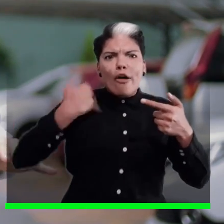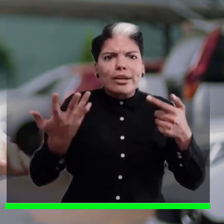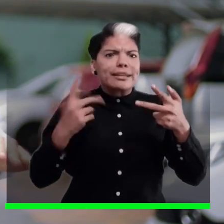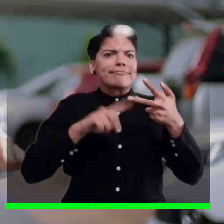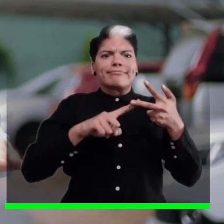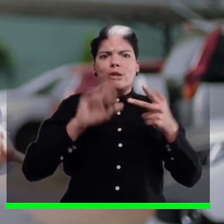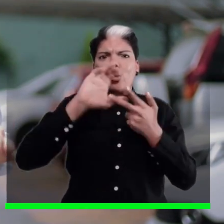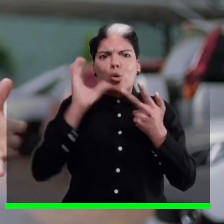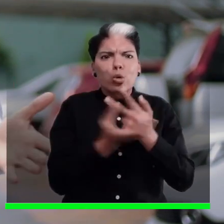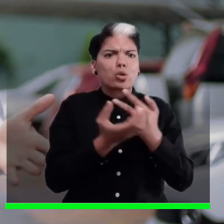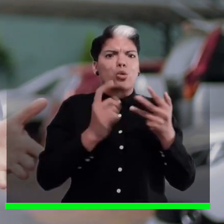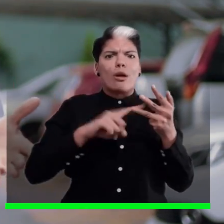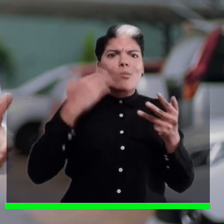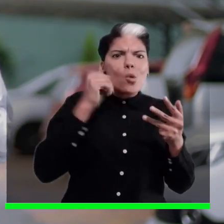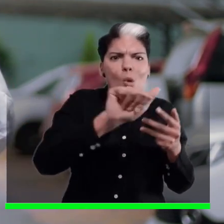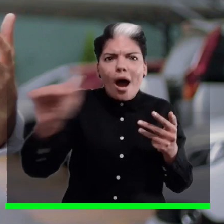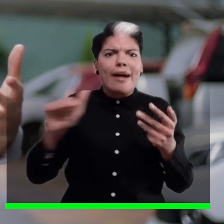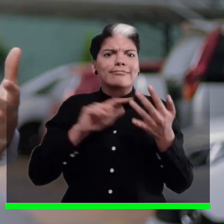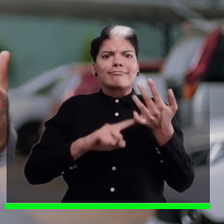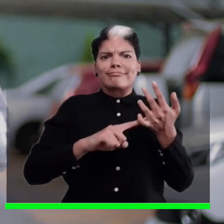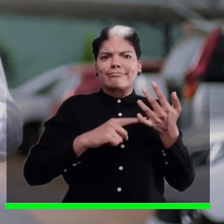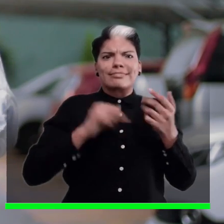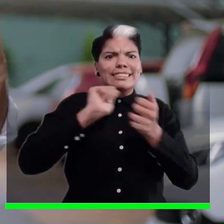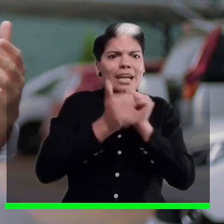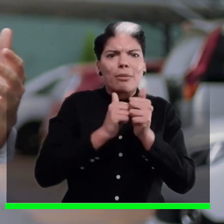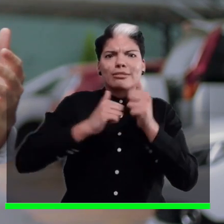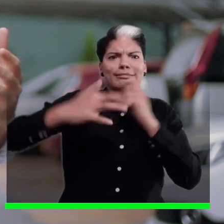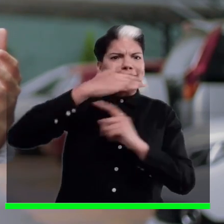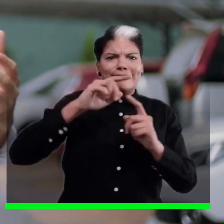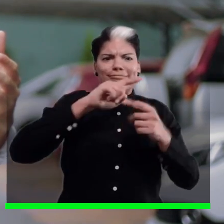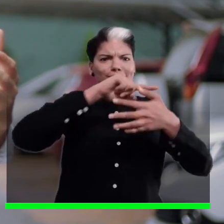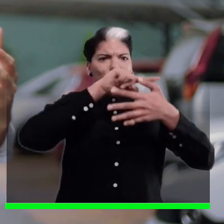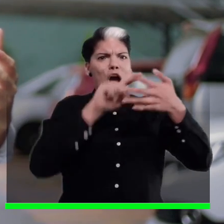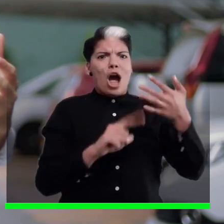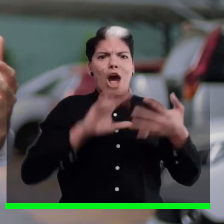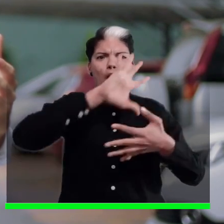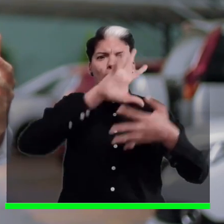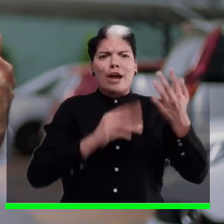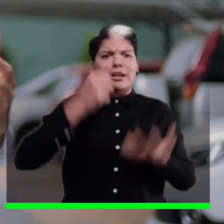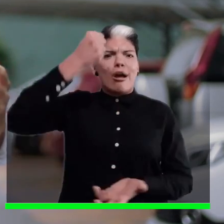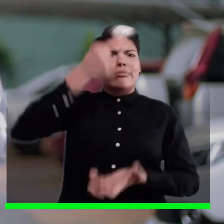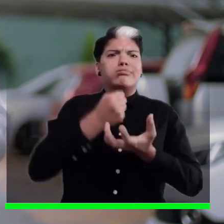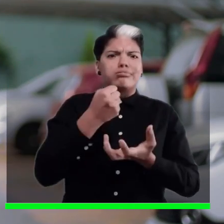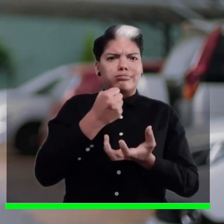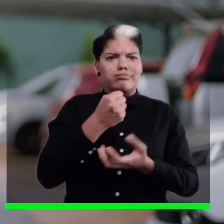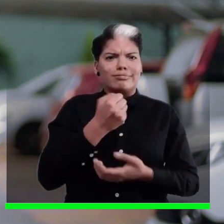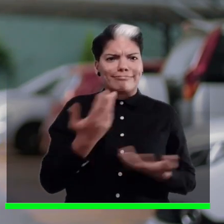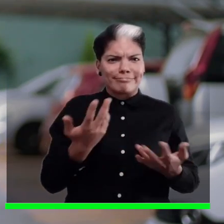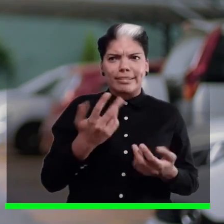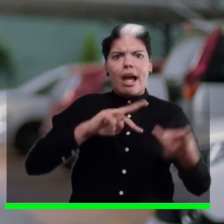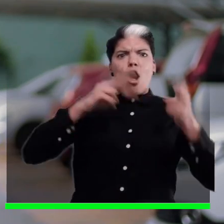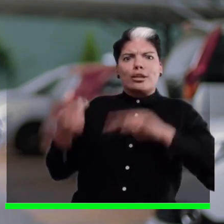todos desfinanciados. Mientras que por el contrario, seguridad, la Subsecretaría de Tecnologías y de la Información y de la Comunicación